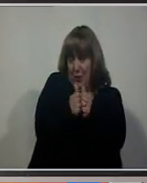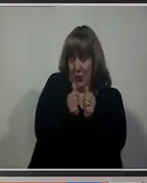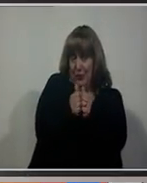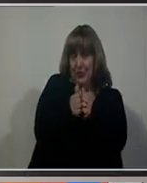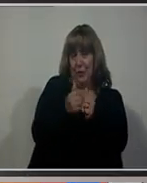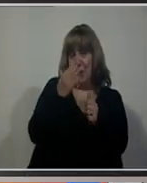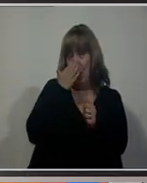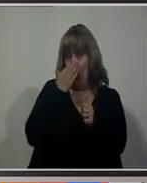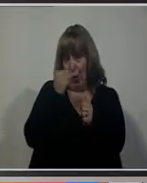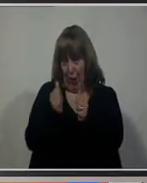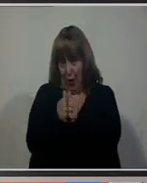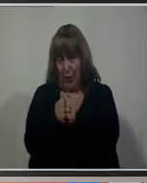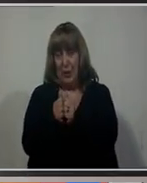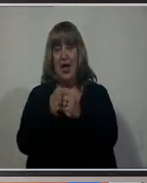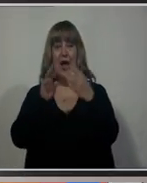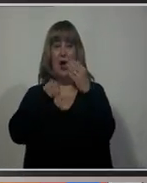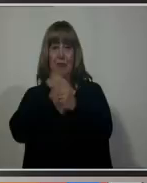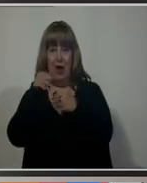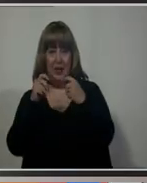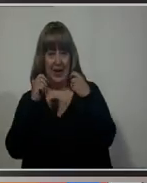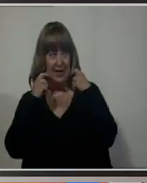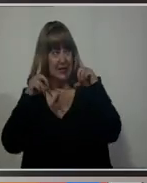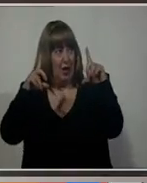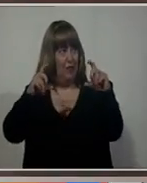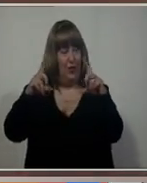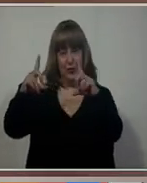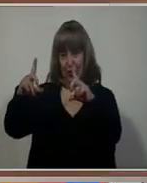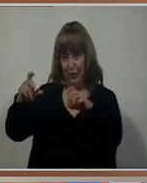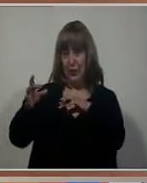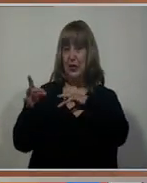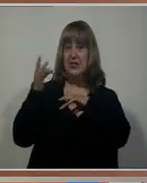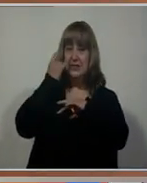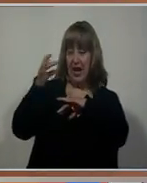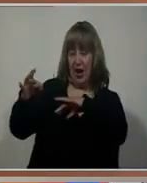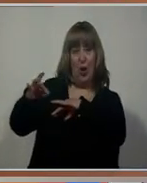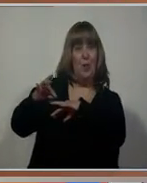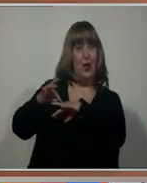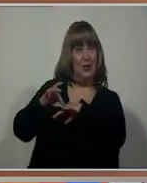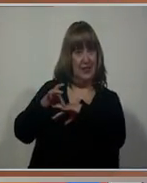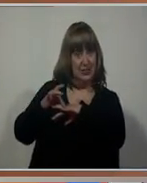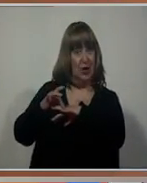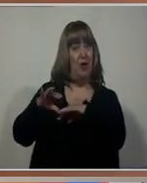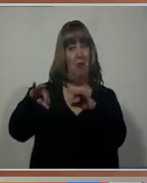se habían presentado habían sacado fotos había anillo de compromiso de por medio